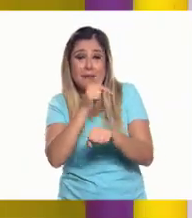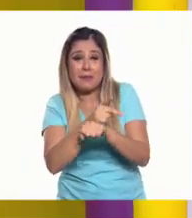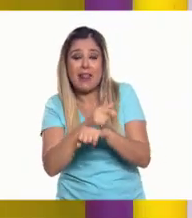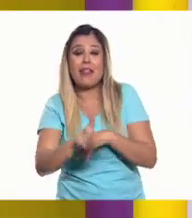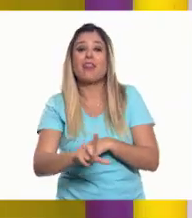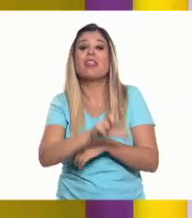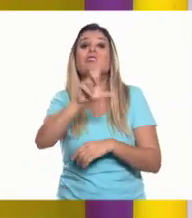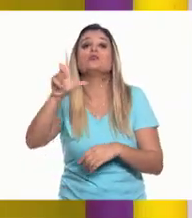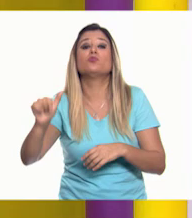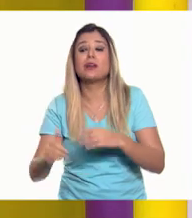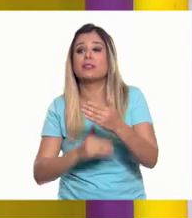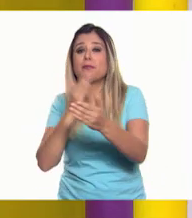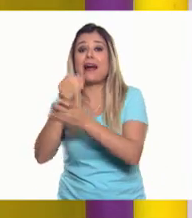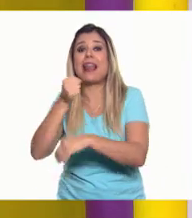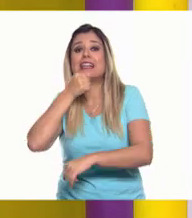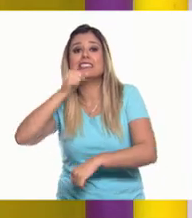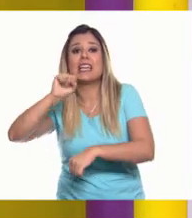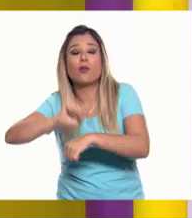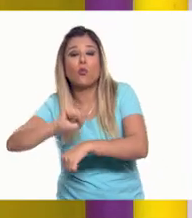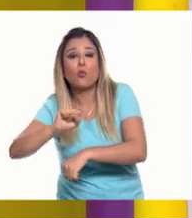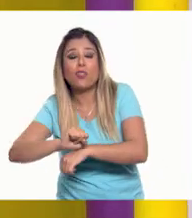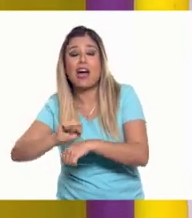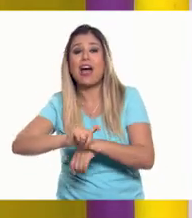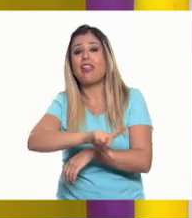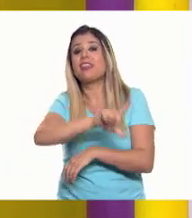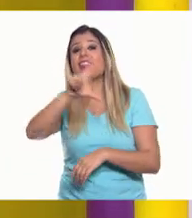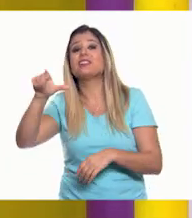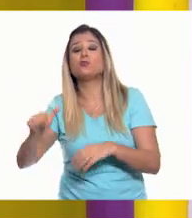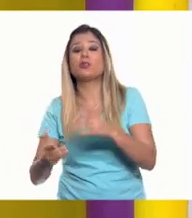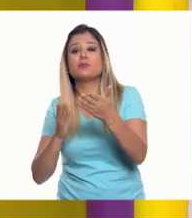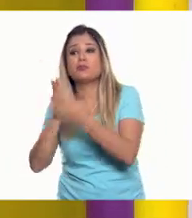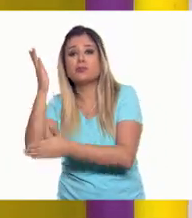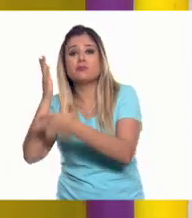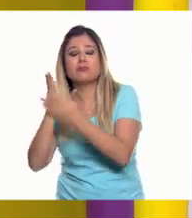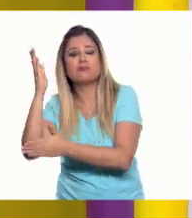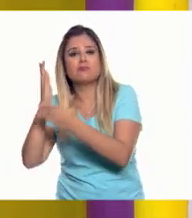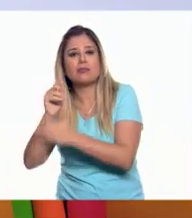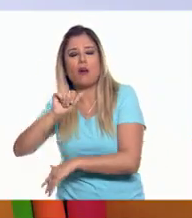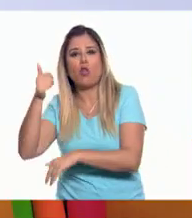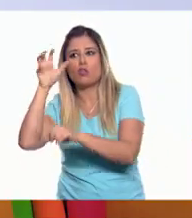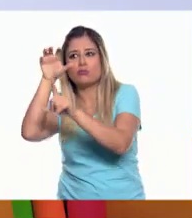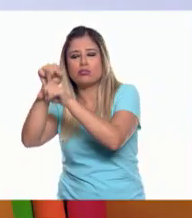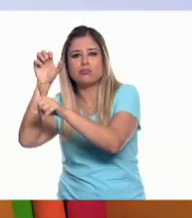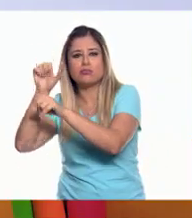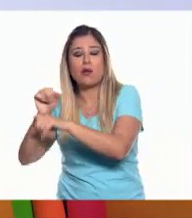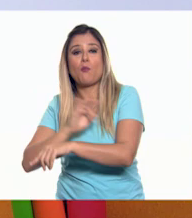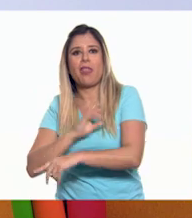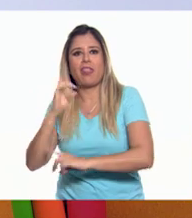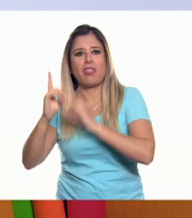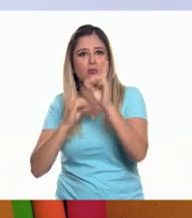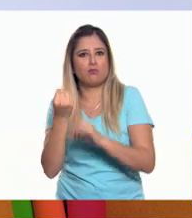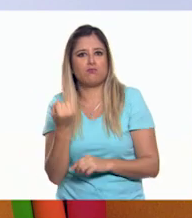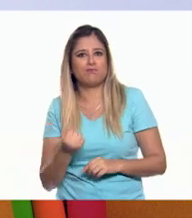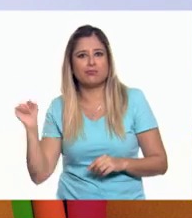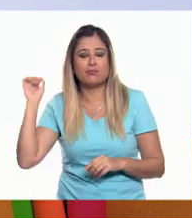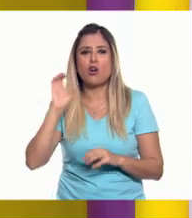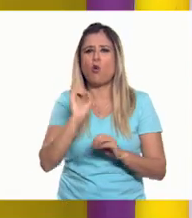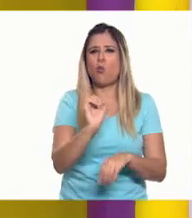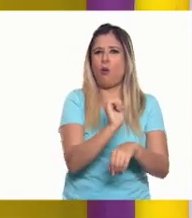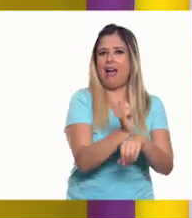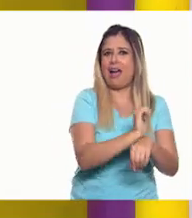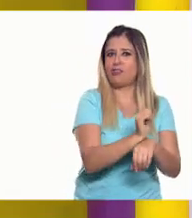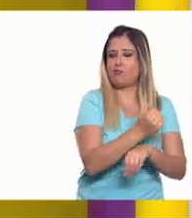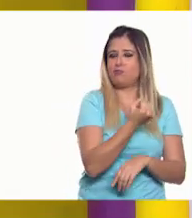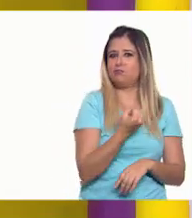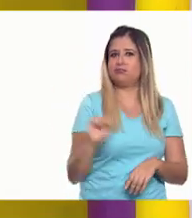pero después va a asistir a la secundaria, después tal vez tenga otros logros, tal vez deportivos, tal vez artísticos,